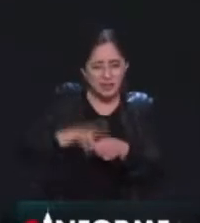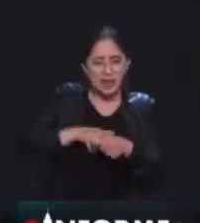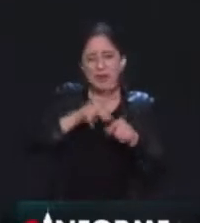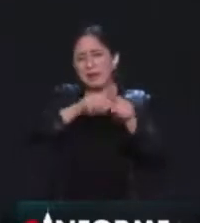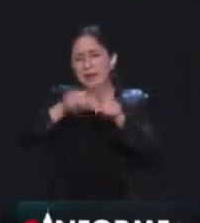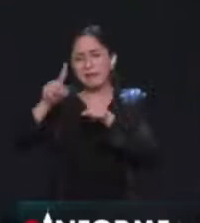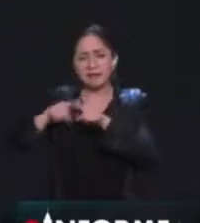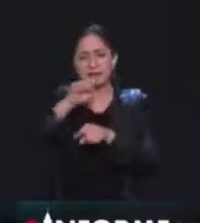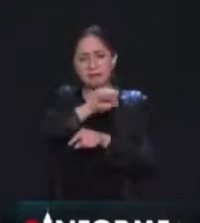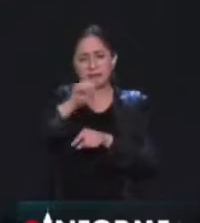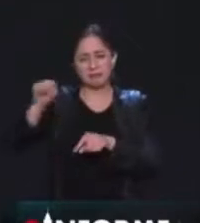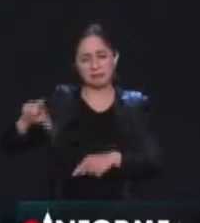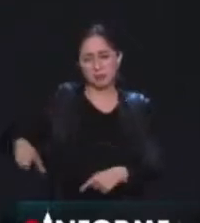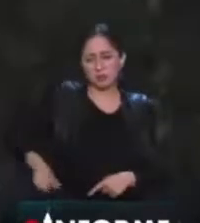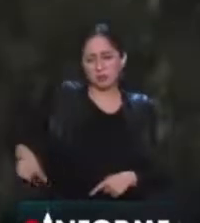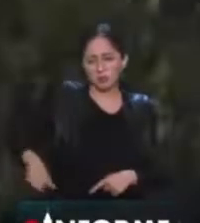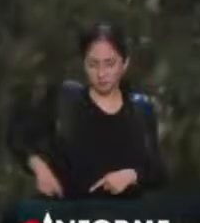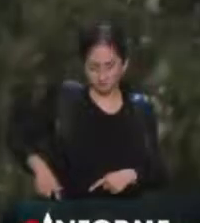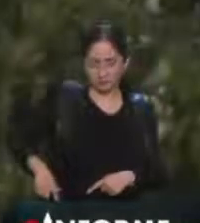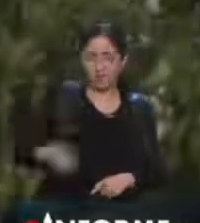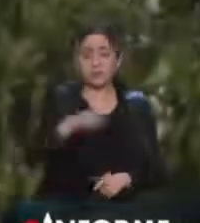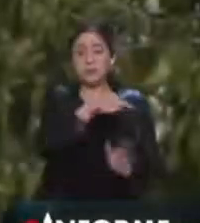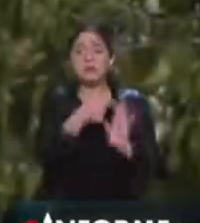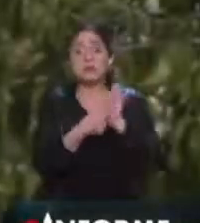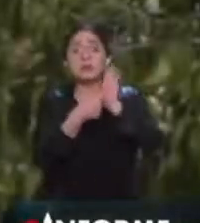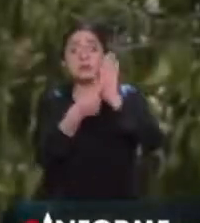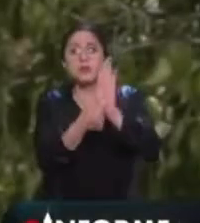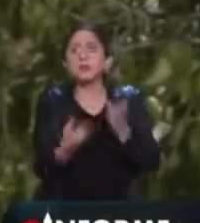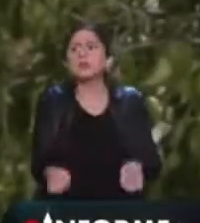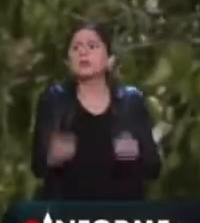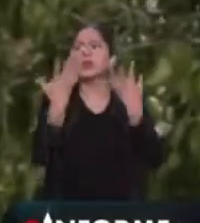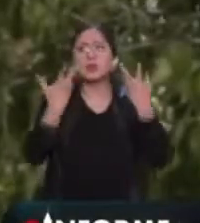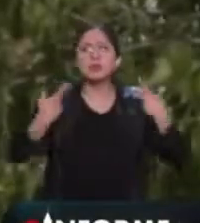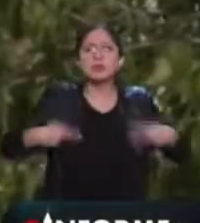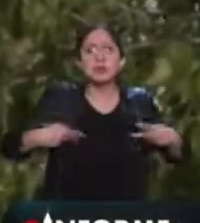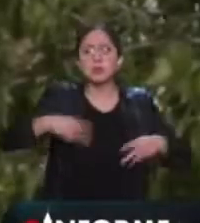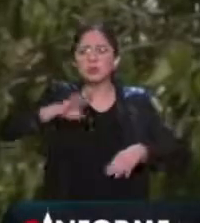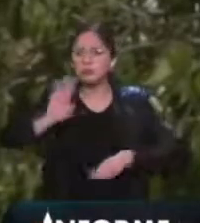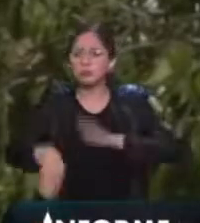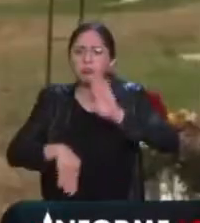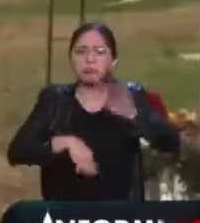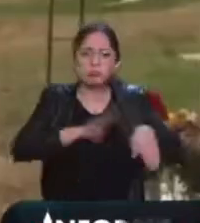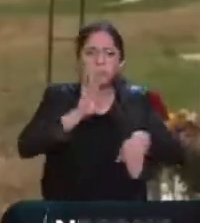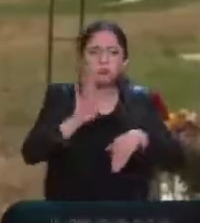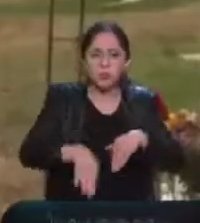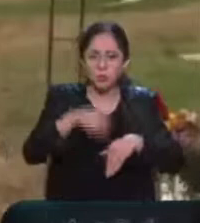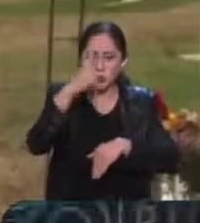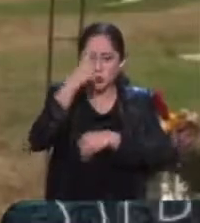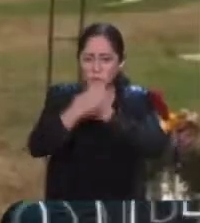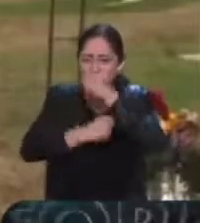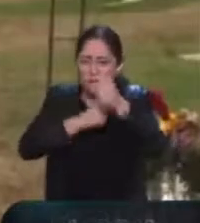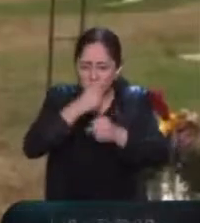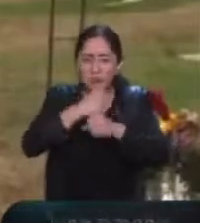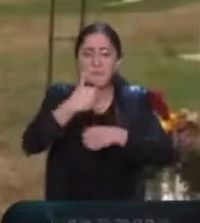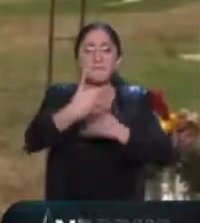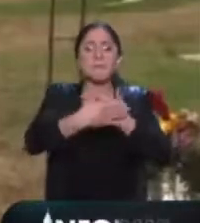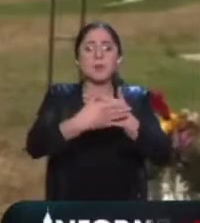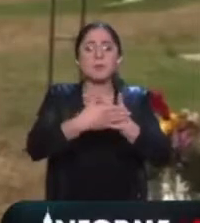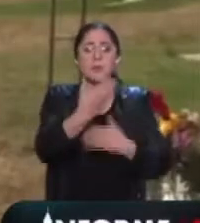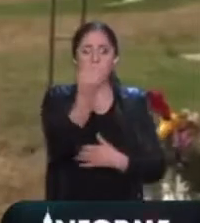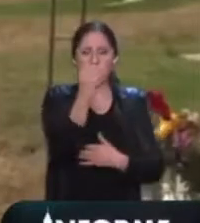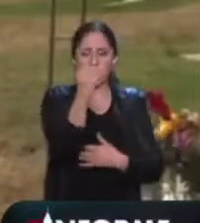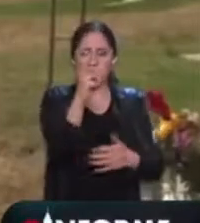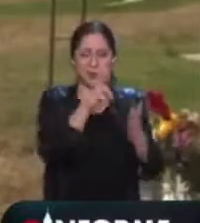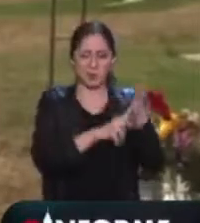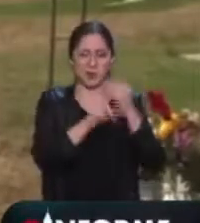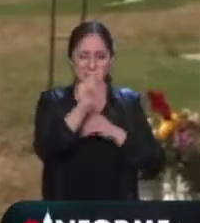gobierno. La publicación definitiva de las defunciones registradas de dicho año estadístico se realizará en octubre de 2021,